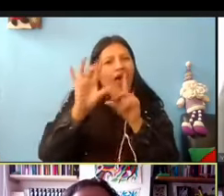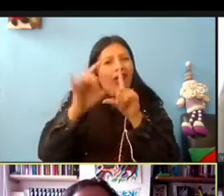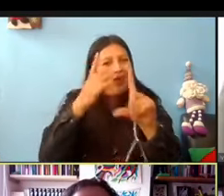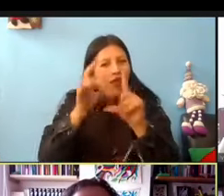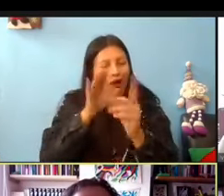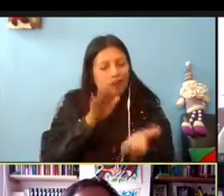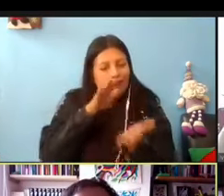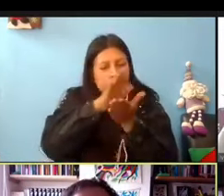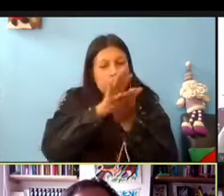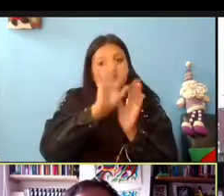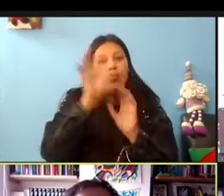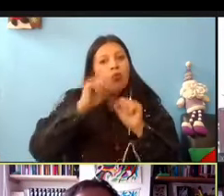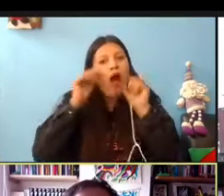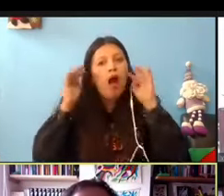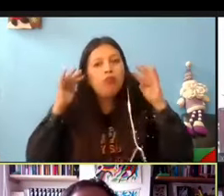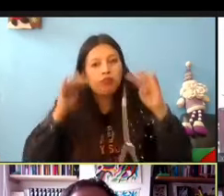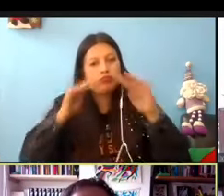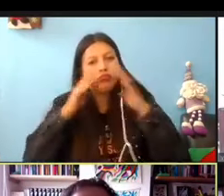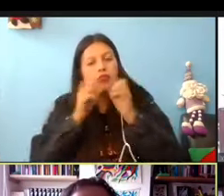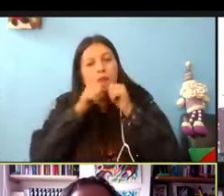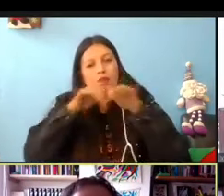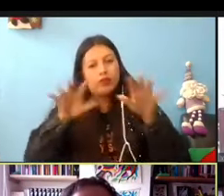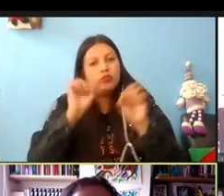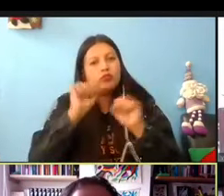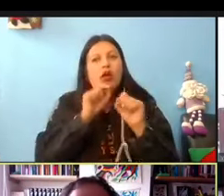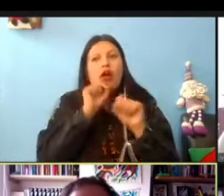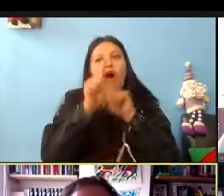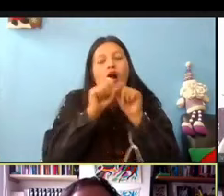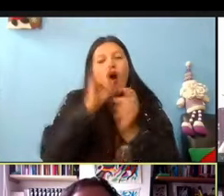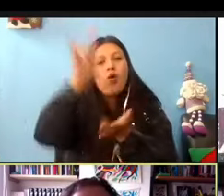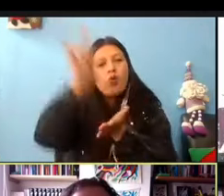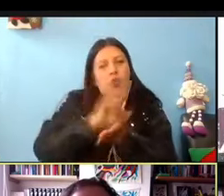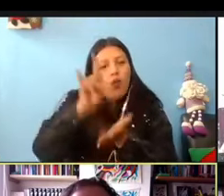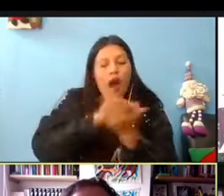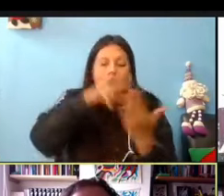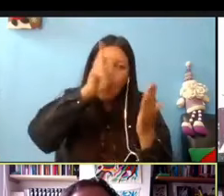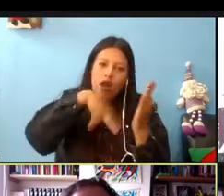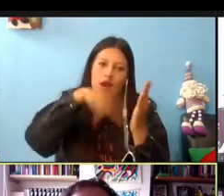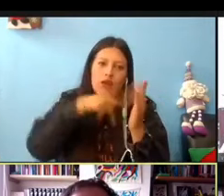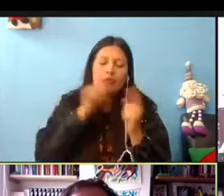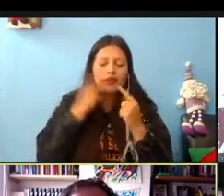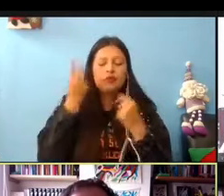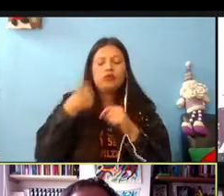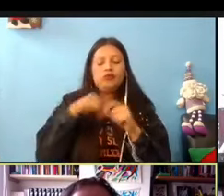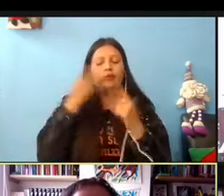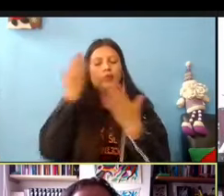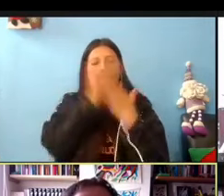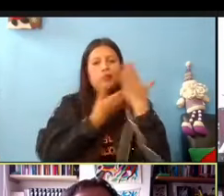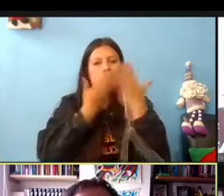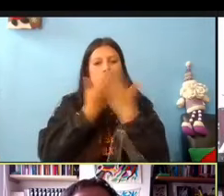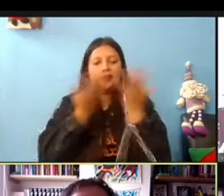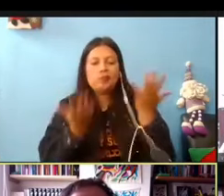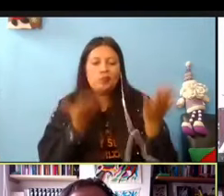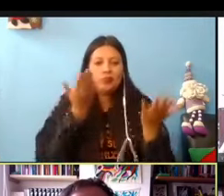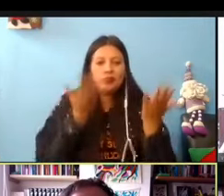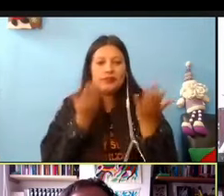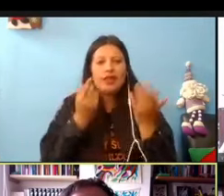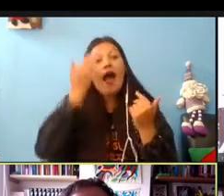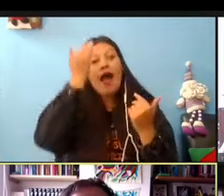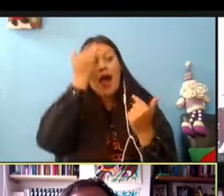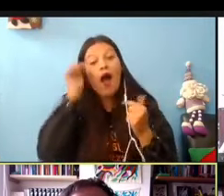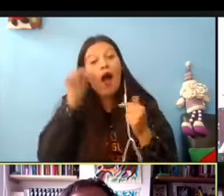material pudiera ser visible, se pudiera consultar, descargar, entonces también evaluaremos esa opción, teniendo en cuenta que aquí hay